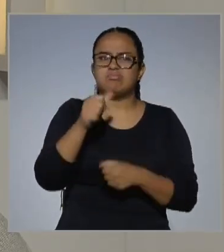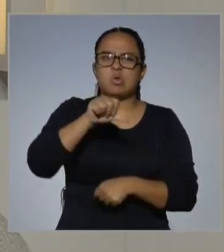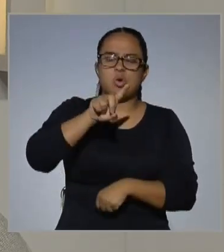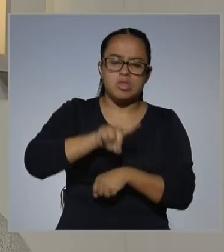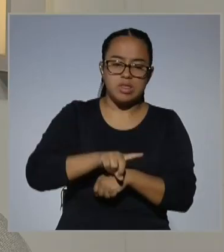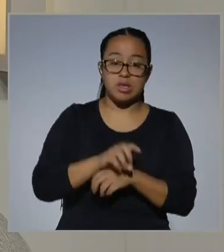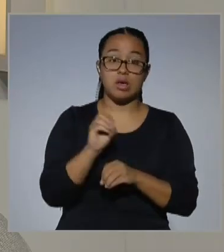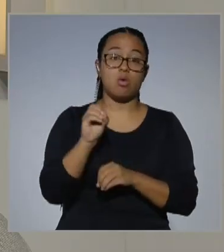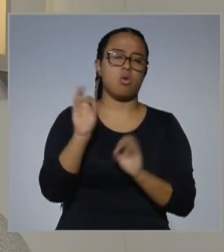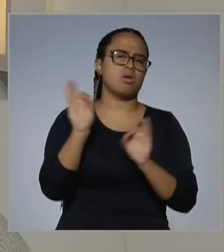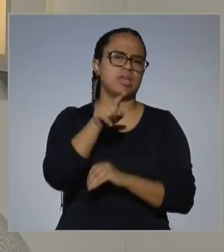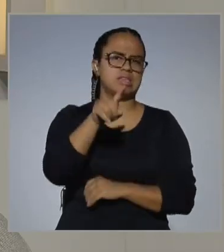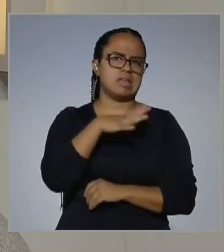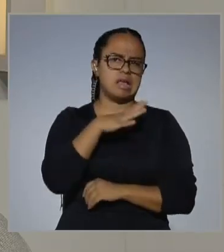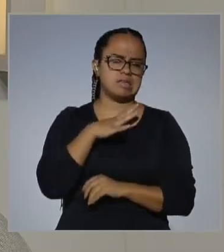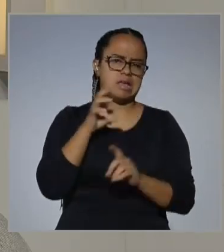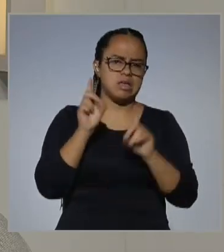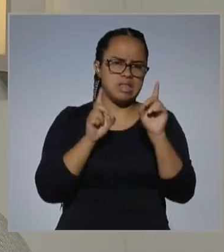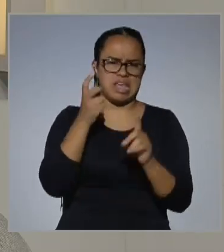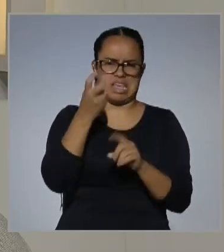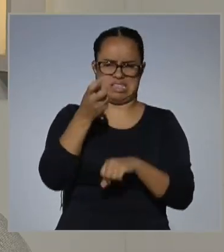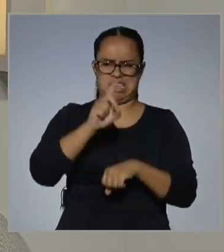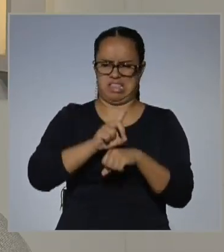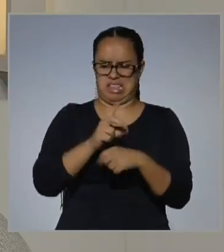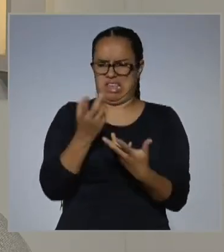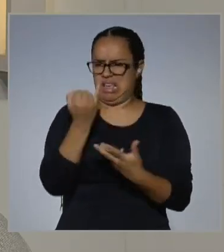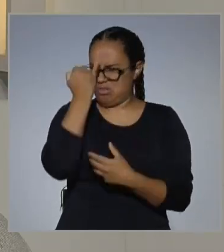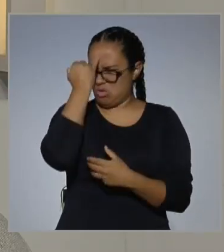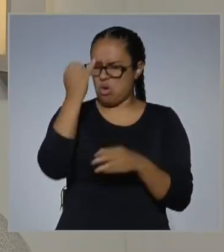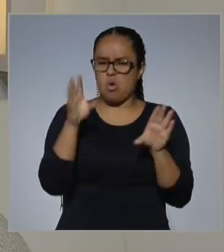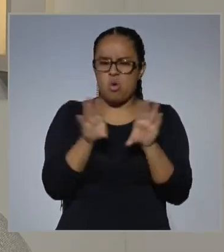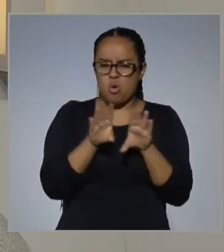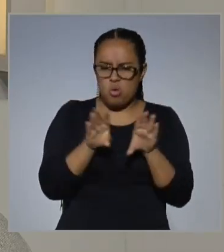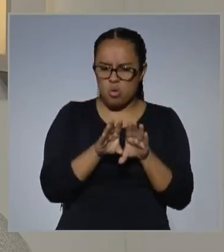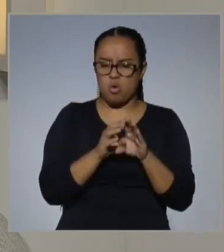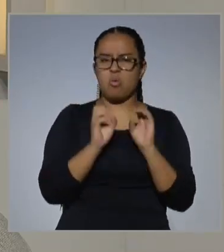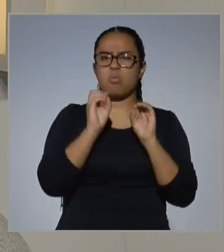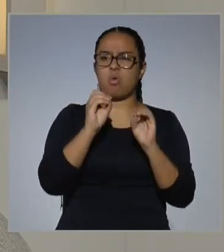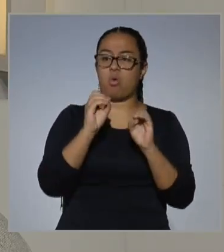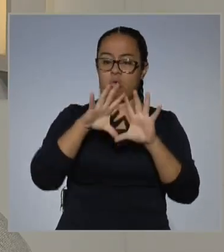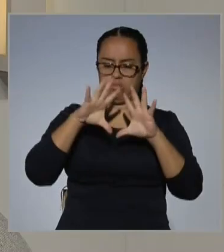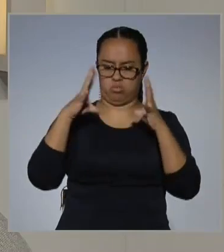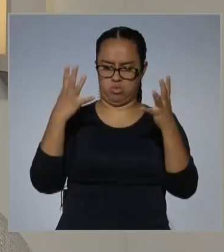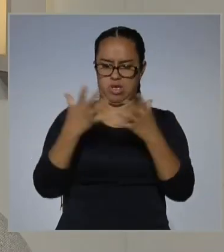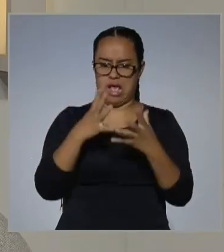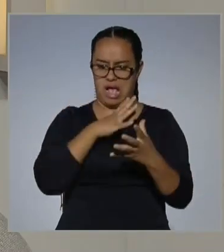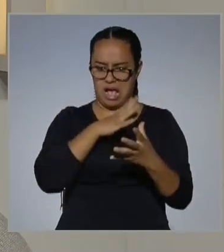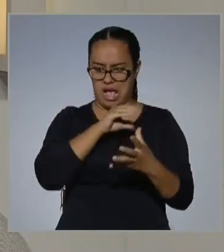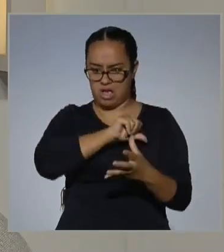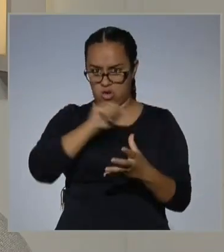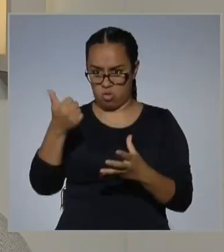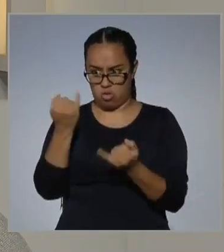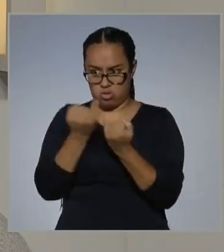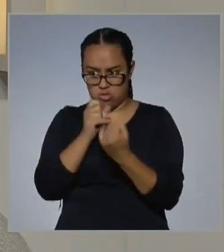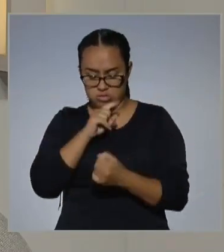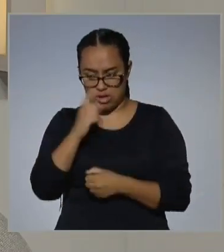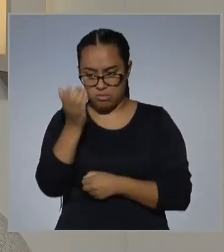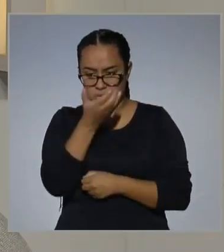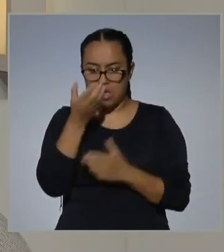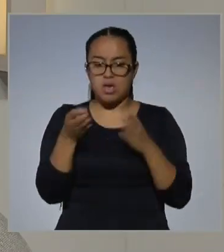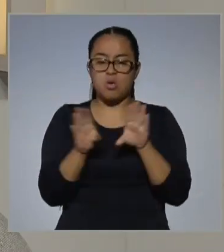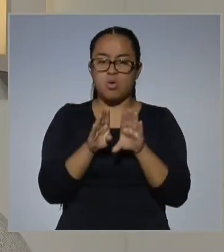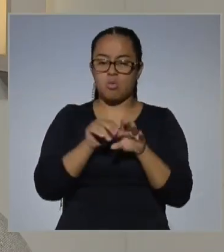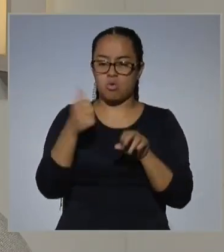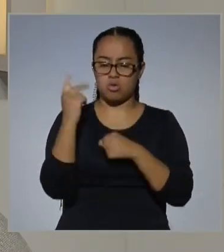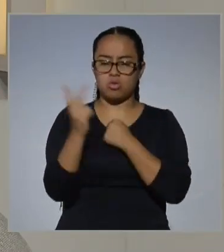si tienen alguna duda de cómo se creó este día o la herencia cultural que tiene en el mundo, también nos pueden compartir. Nos pueden